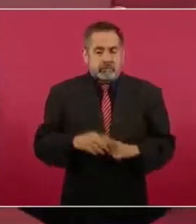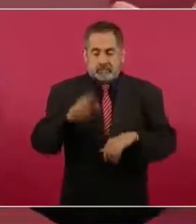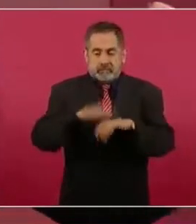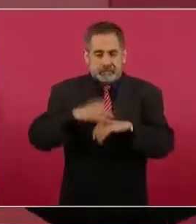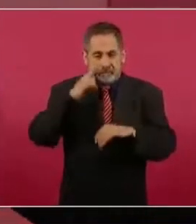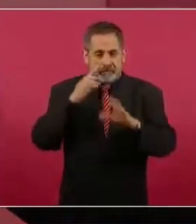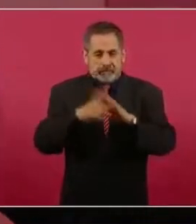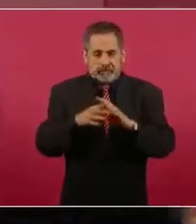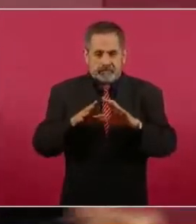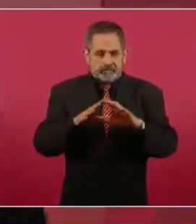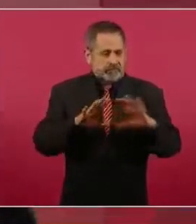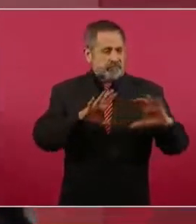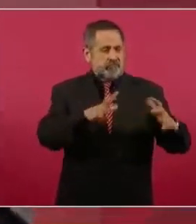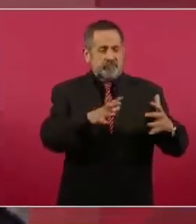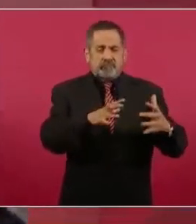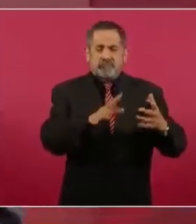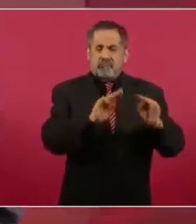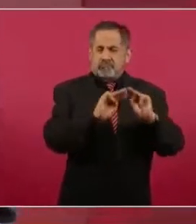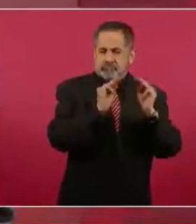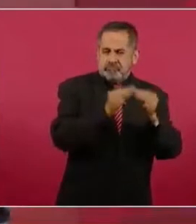predomina una banda